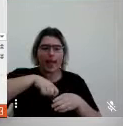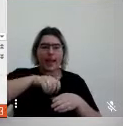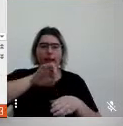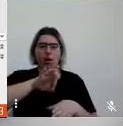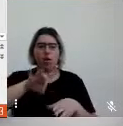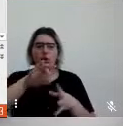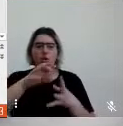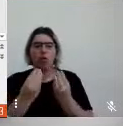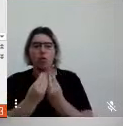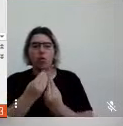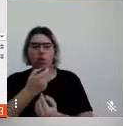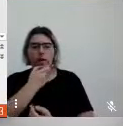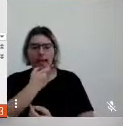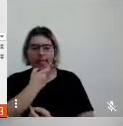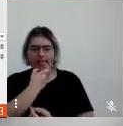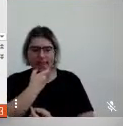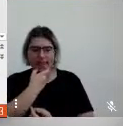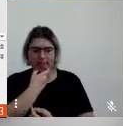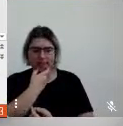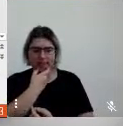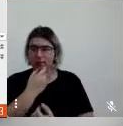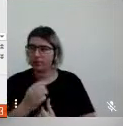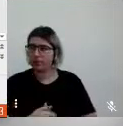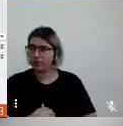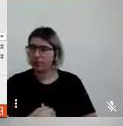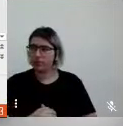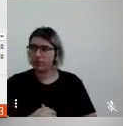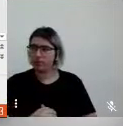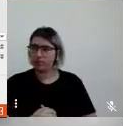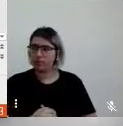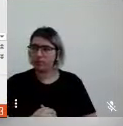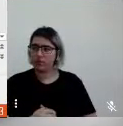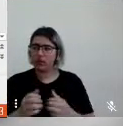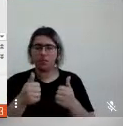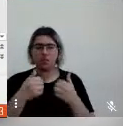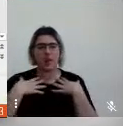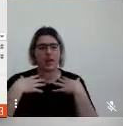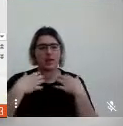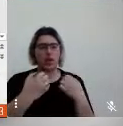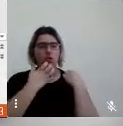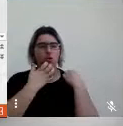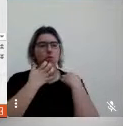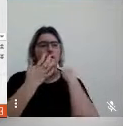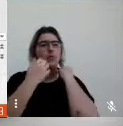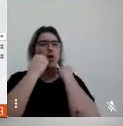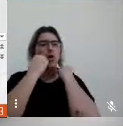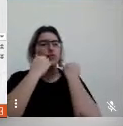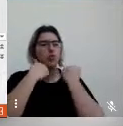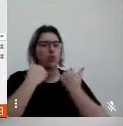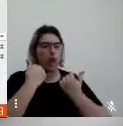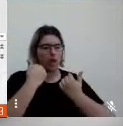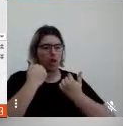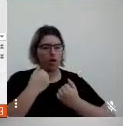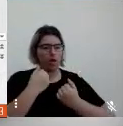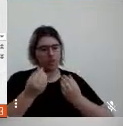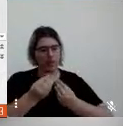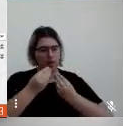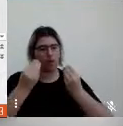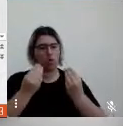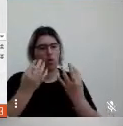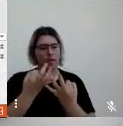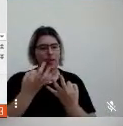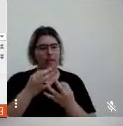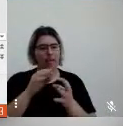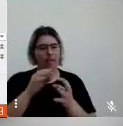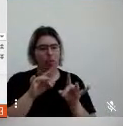energía. es más saludable la fructosa, por ejemplo, de la fruta, ¿no? Que la sacarosa